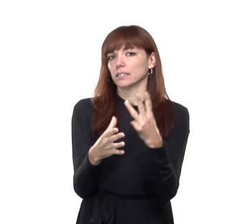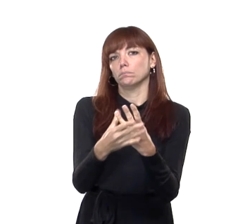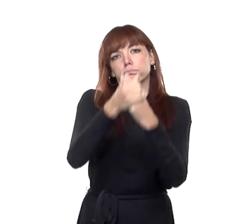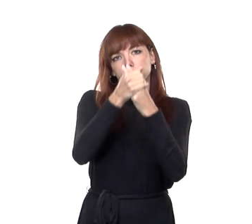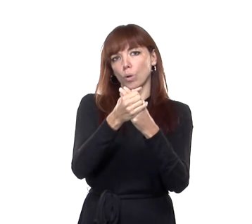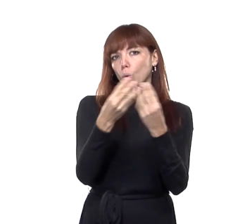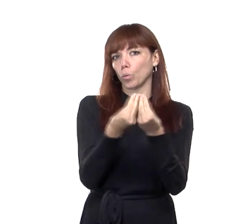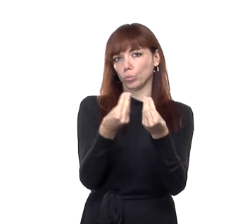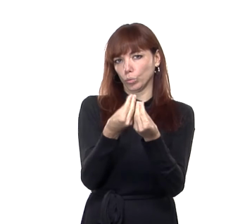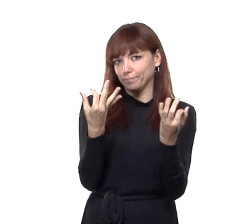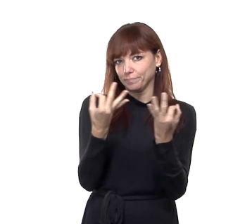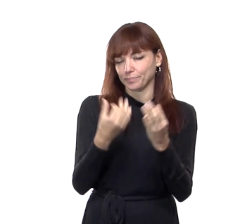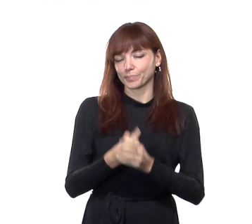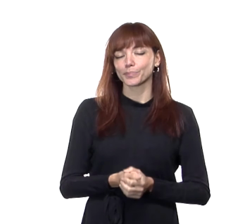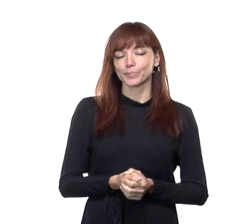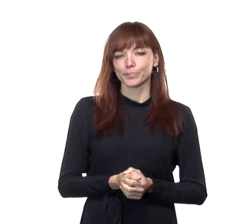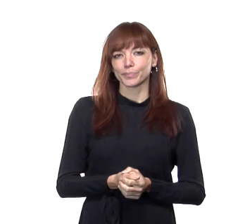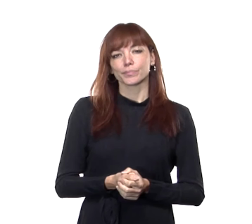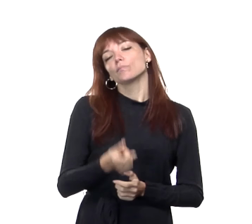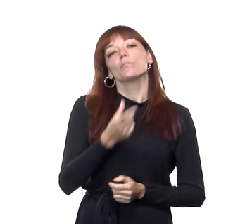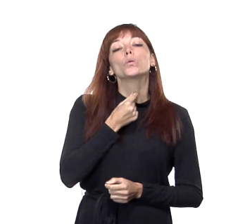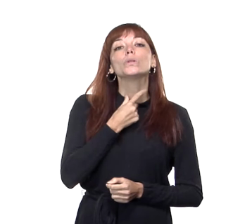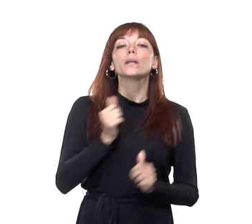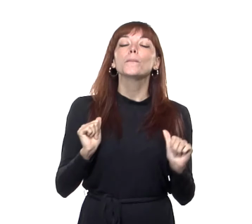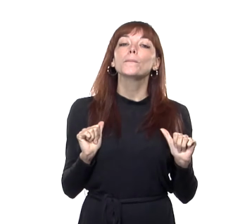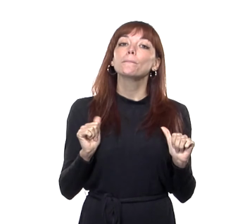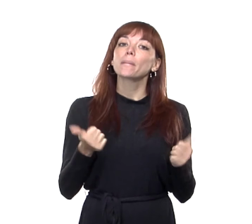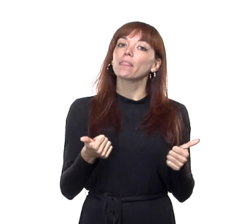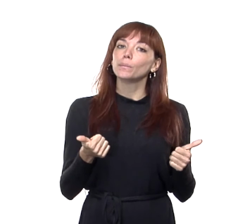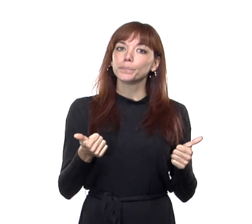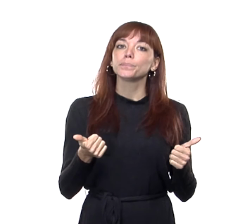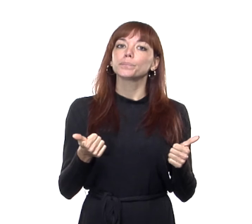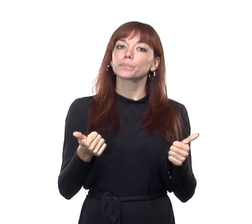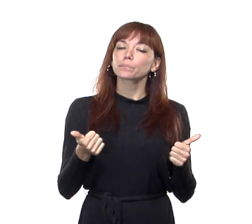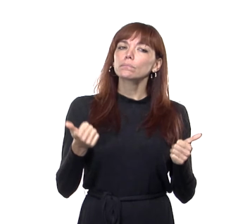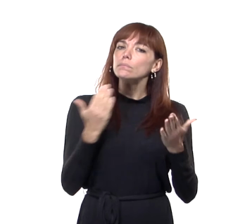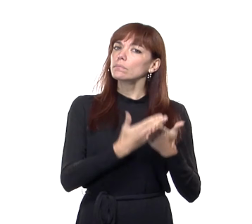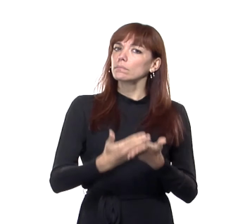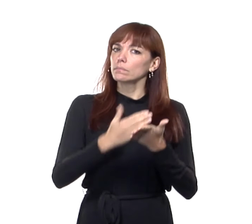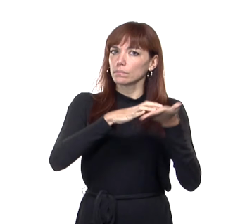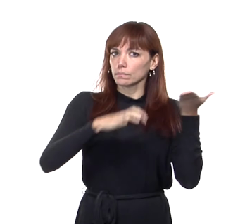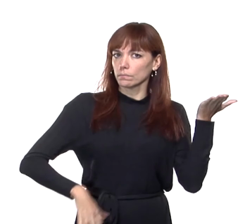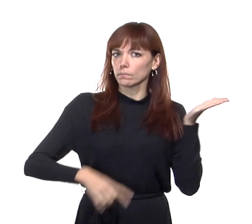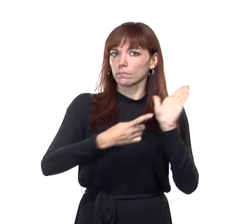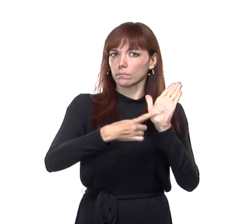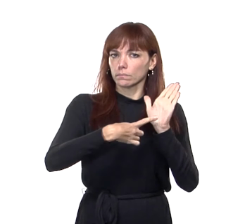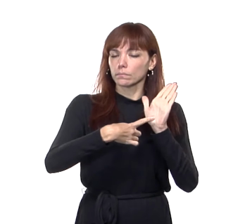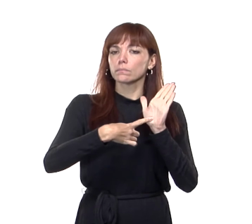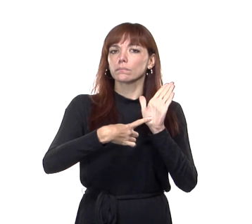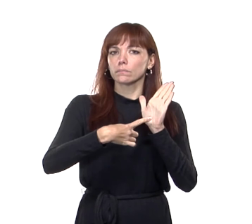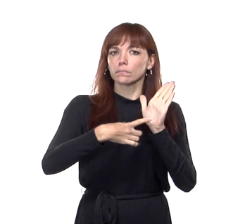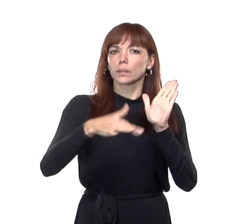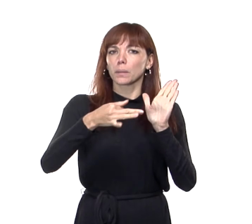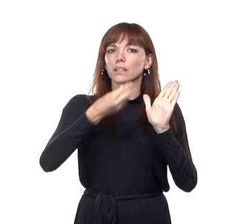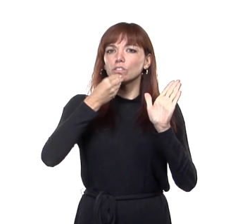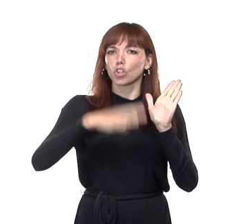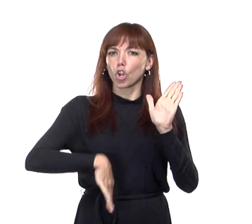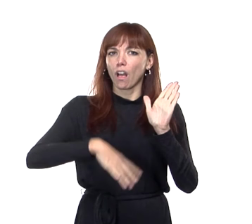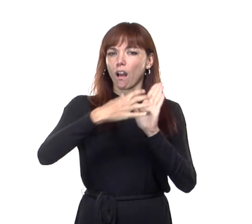libertad y privacidad me gustaría empezar con un estudio y una historia